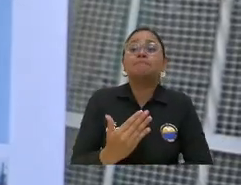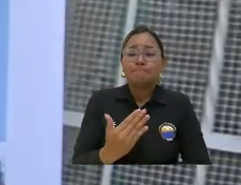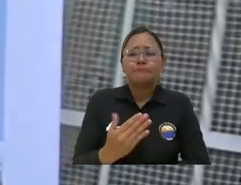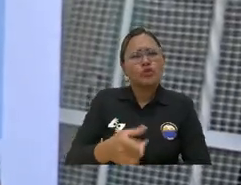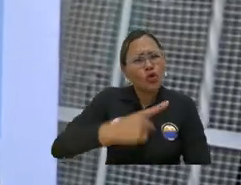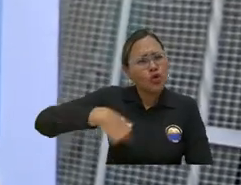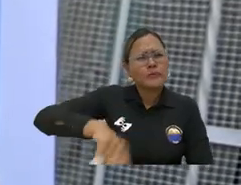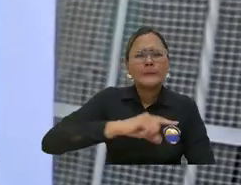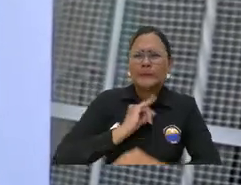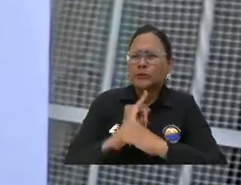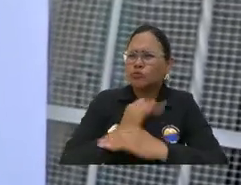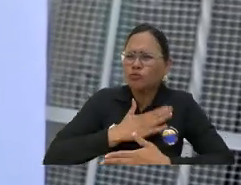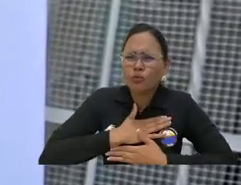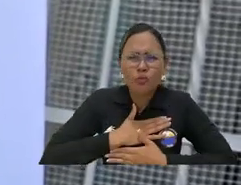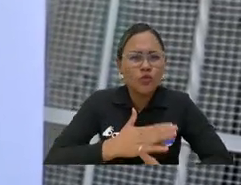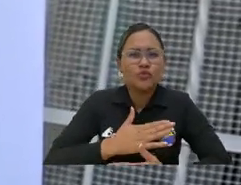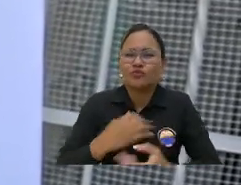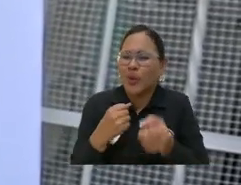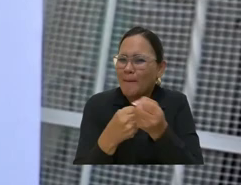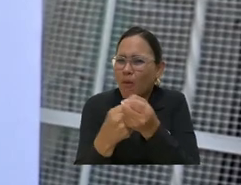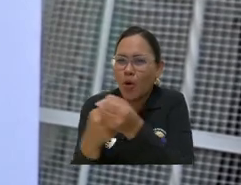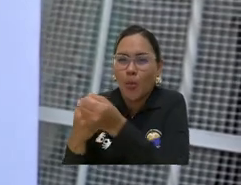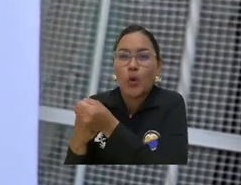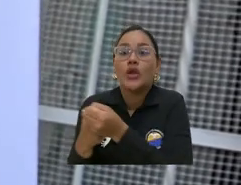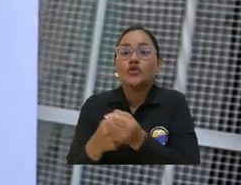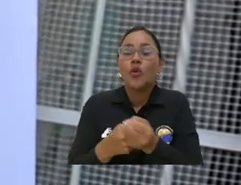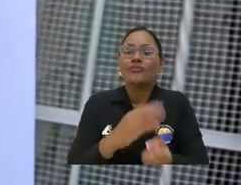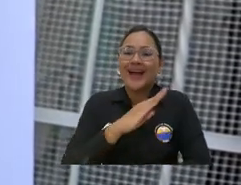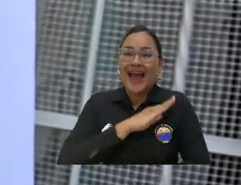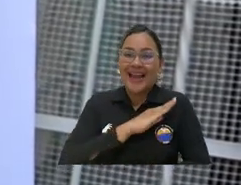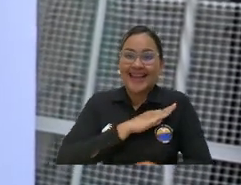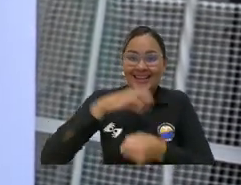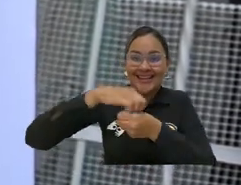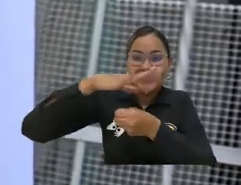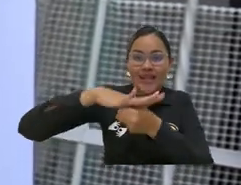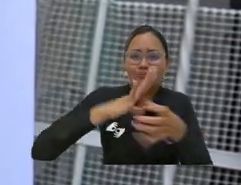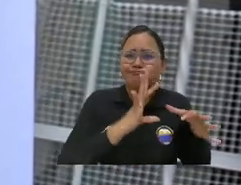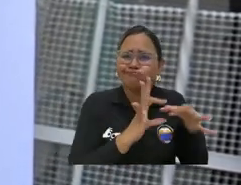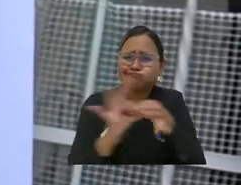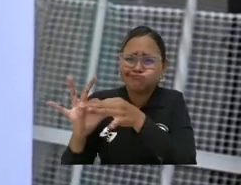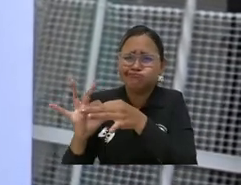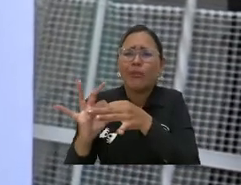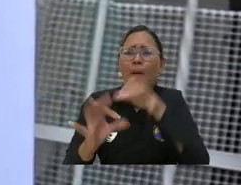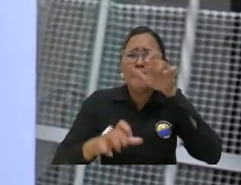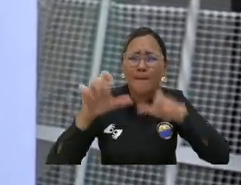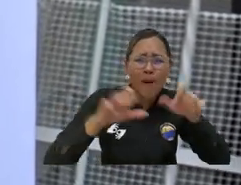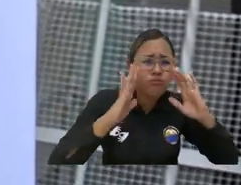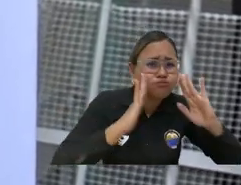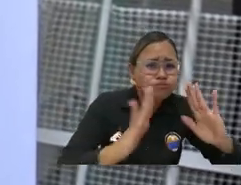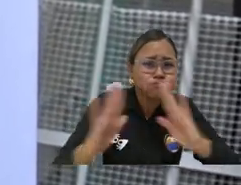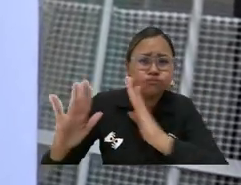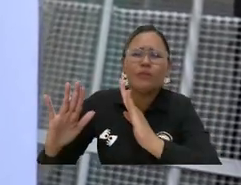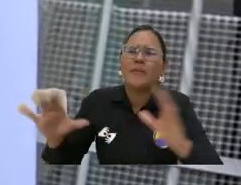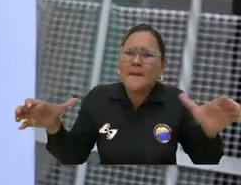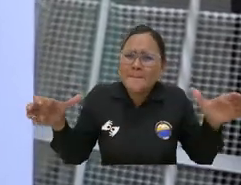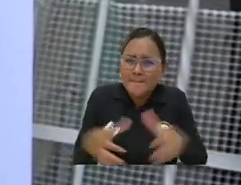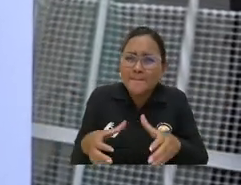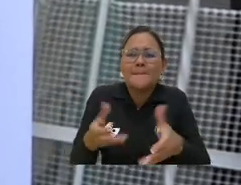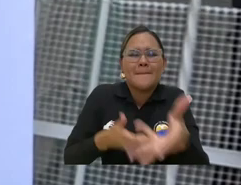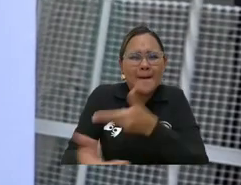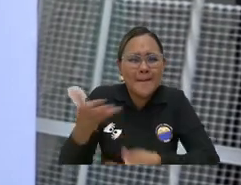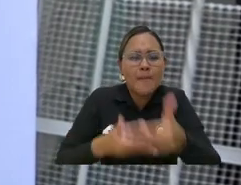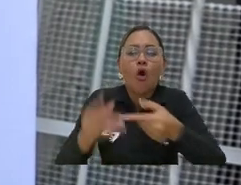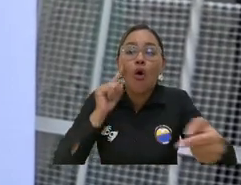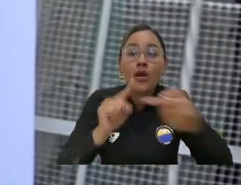institución seguiremos comprometidos apoyando estas dinámicas, articulado con la alcaldía distrital y también con la personería para el desarrollo